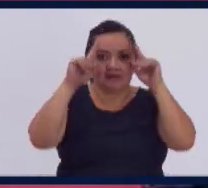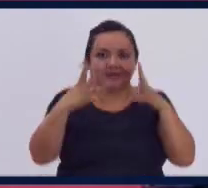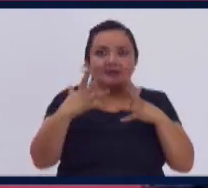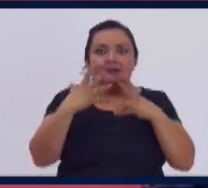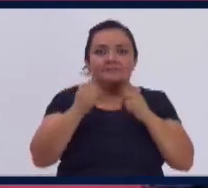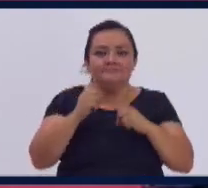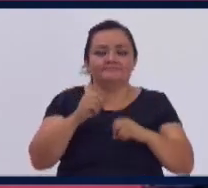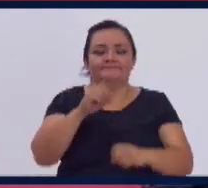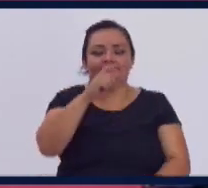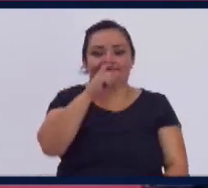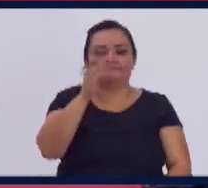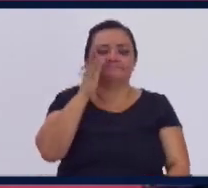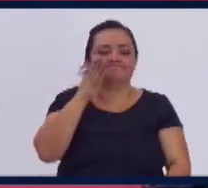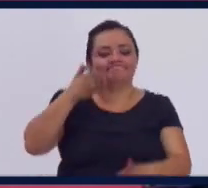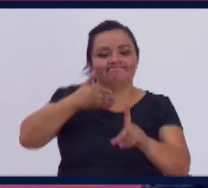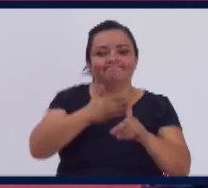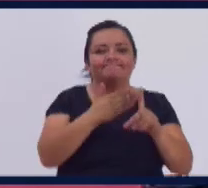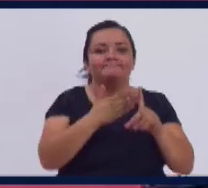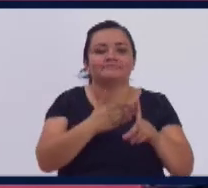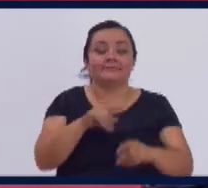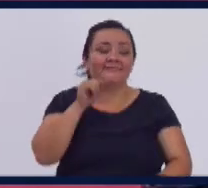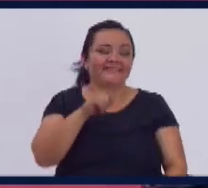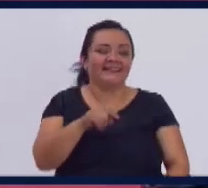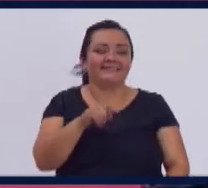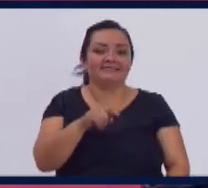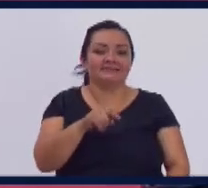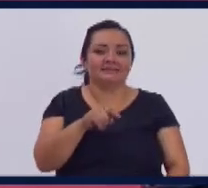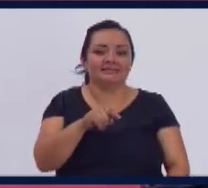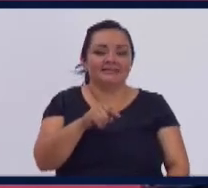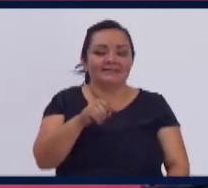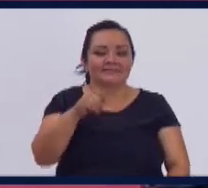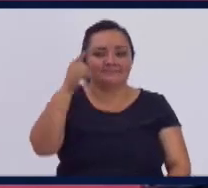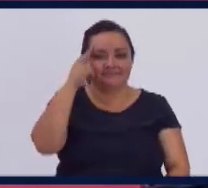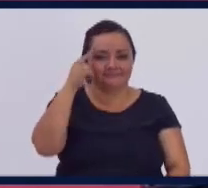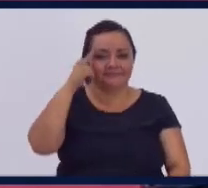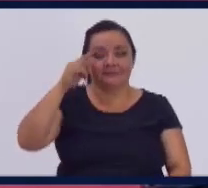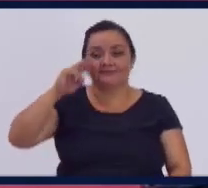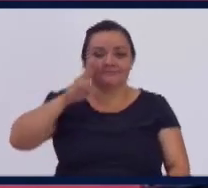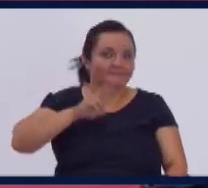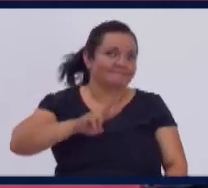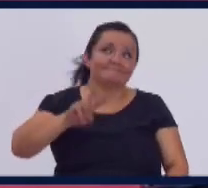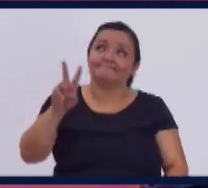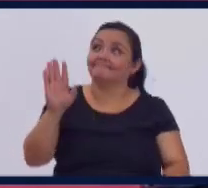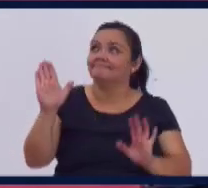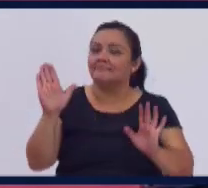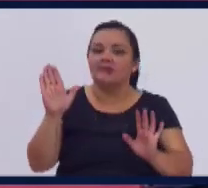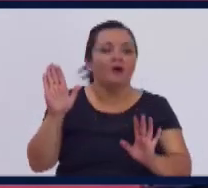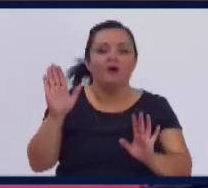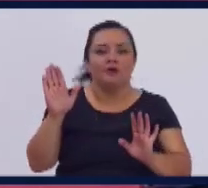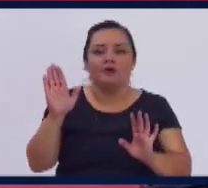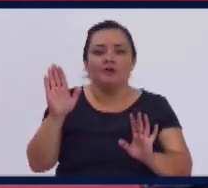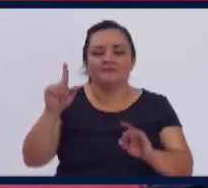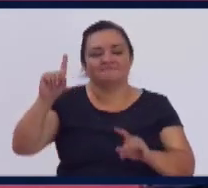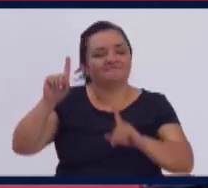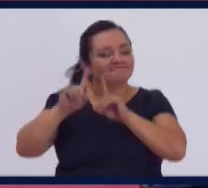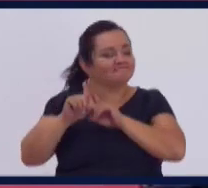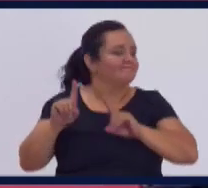padres le hicieran la vida imposible y él, en lugar de correr aquel que todo lo puede hacer, corrió de aquel que le